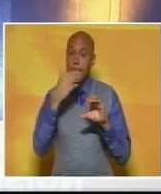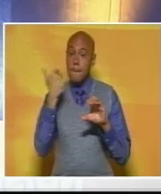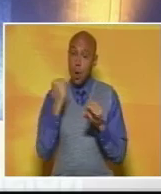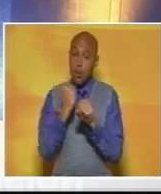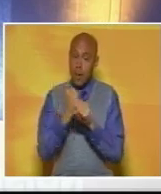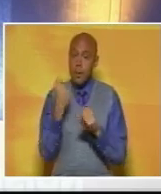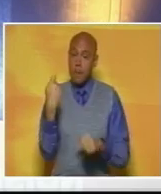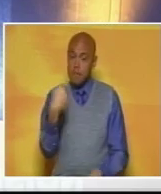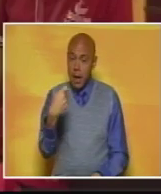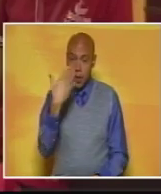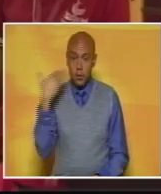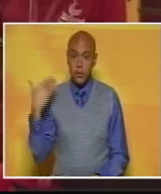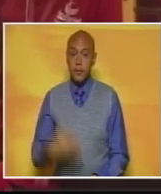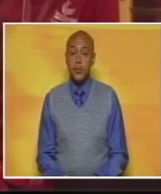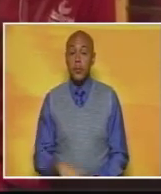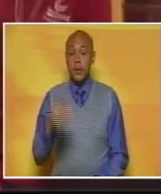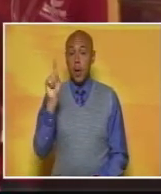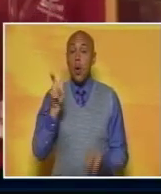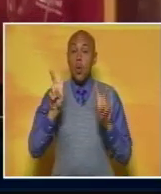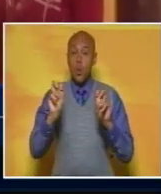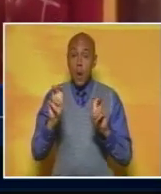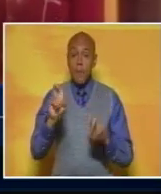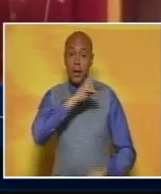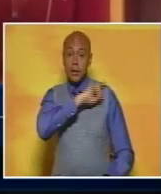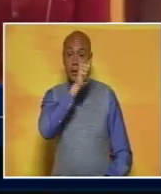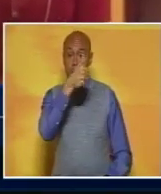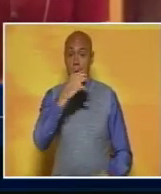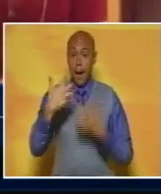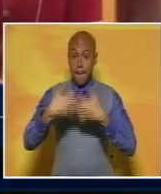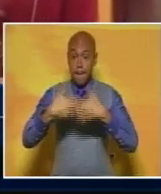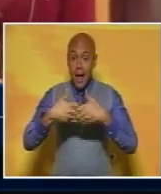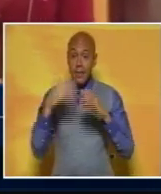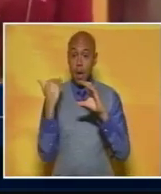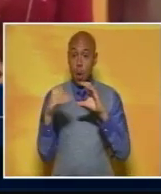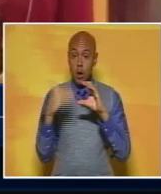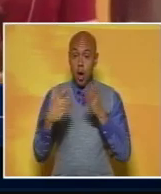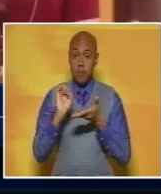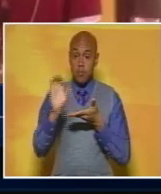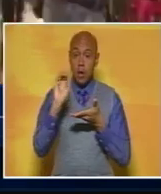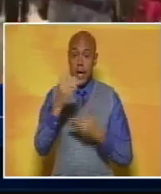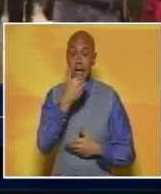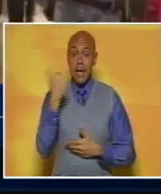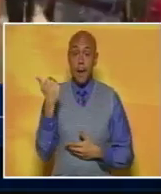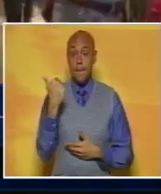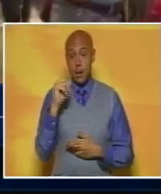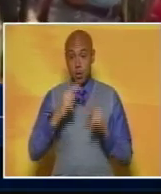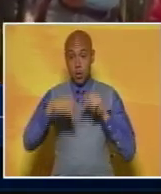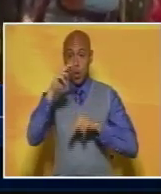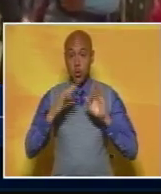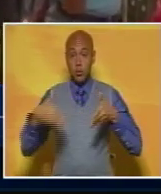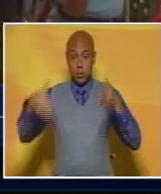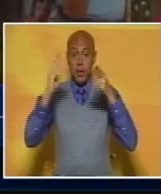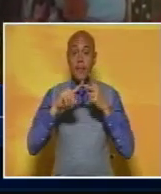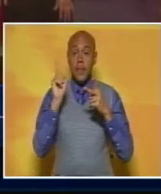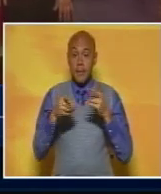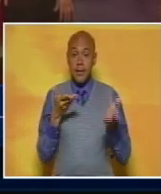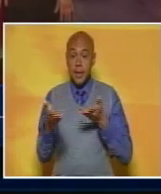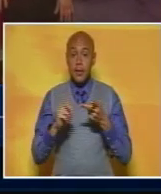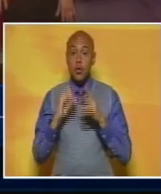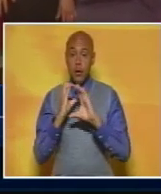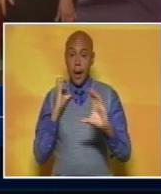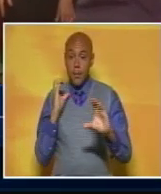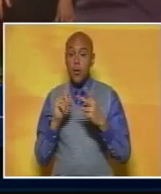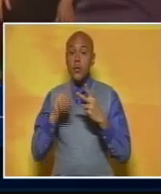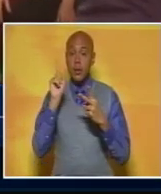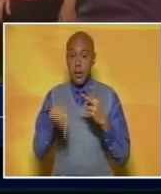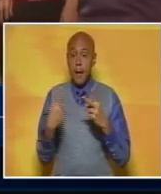la información. Las nuevas autoridades de la empresa aseguran que mejorarán las áreas de infraestructura, servicios, transporte